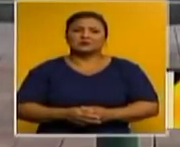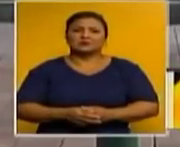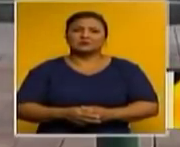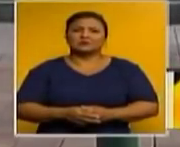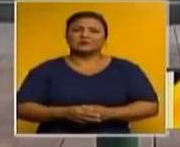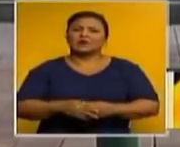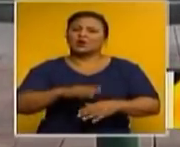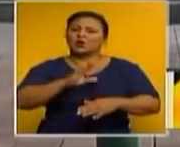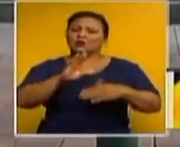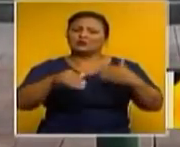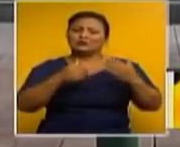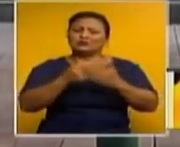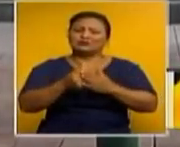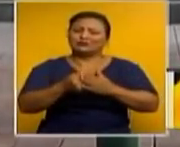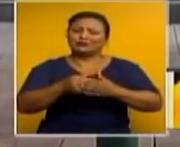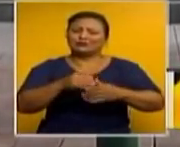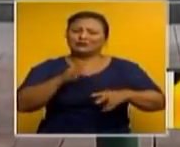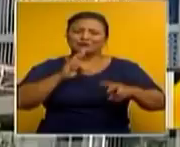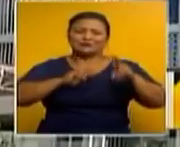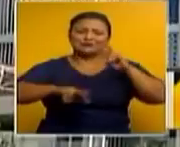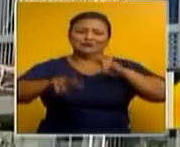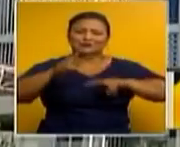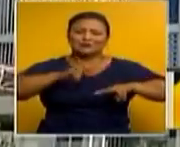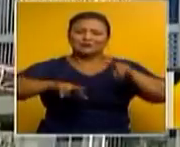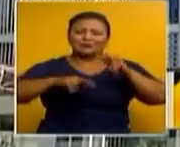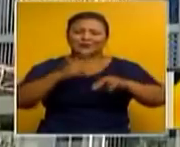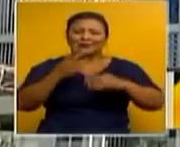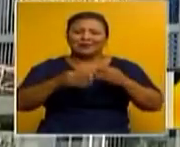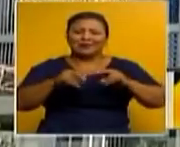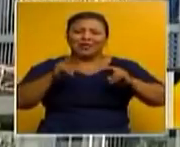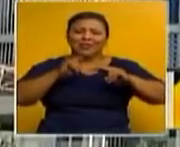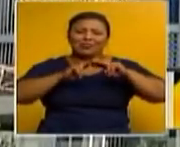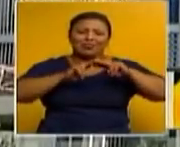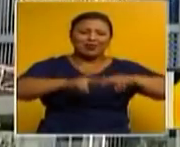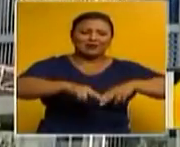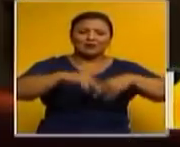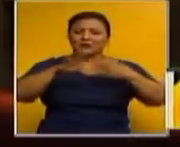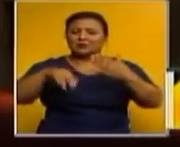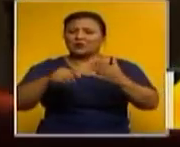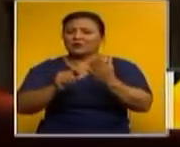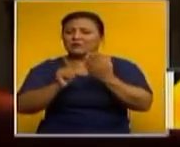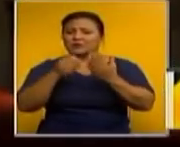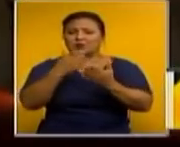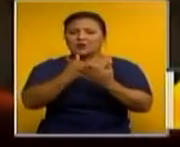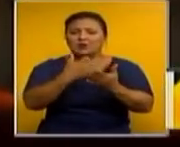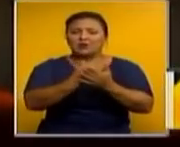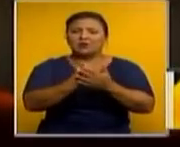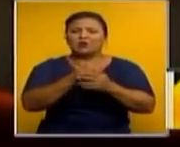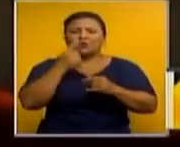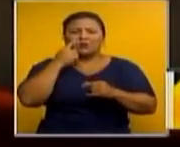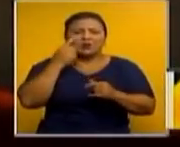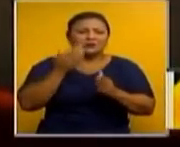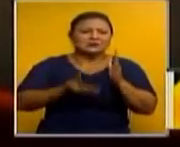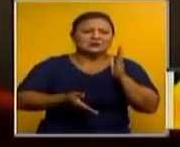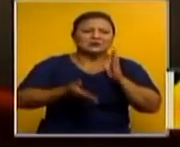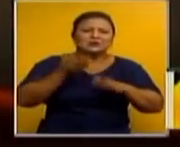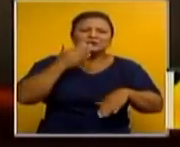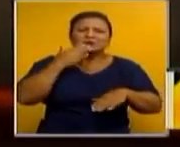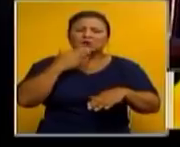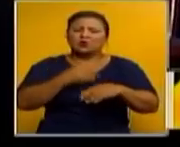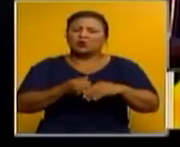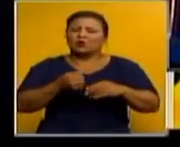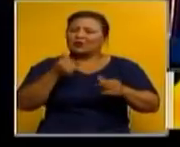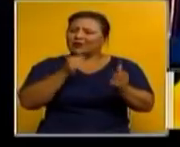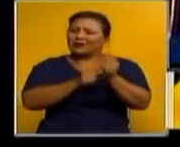En el reporte de operaciones inusuales e injustificadas de la Unidad de Análisis Financiero y Económico, se levanta una alerta estratégica sobre los